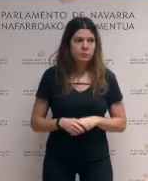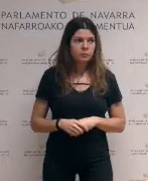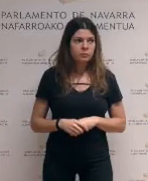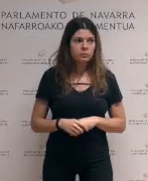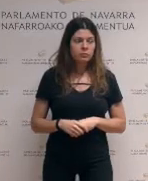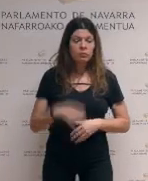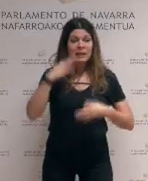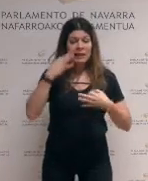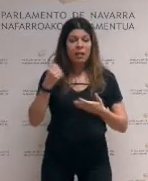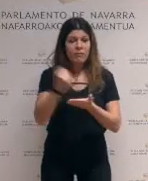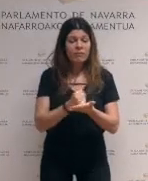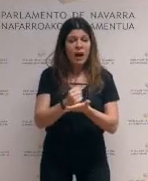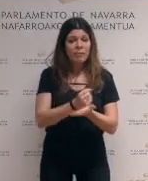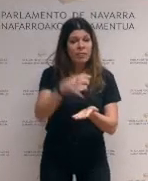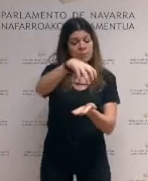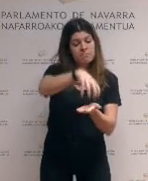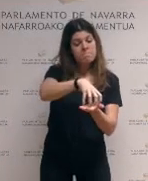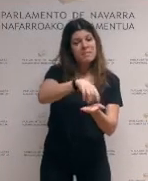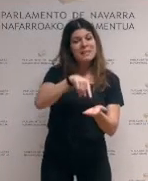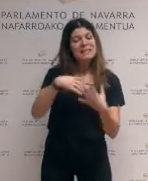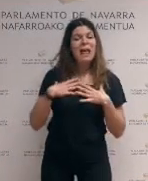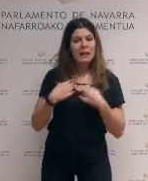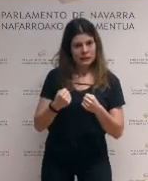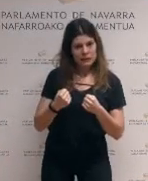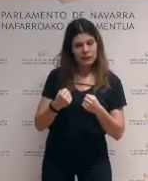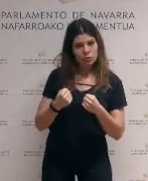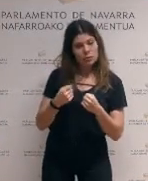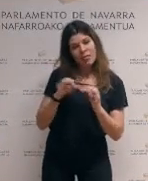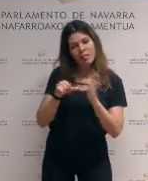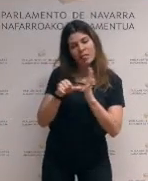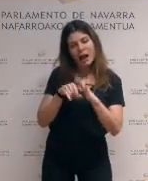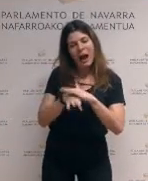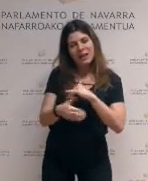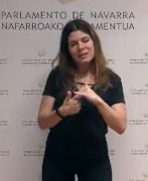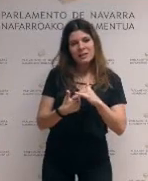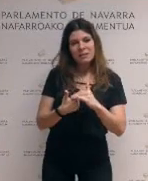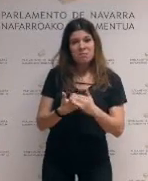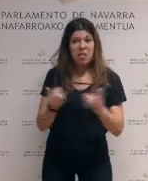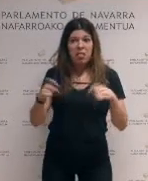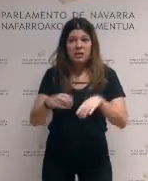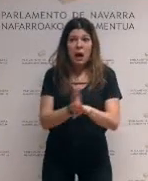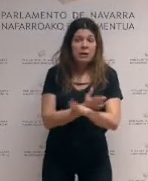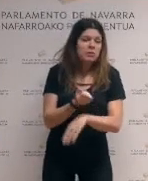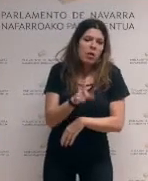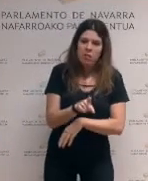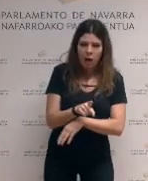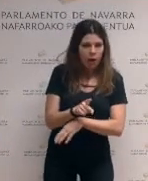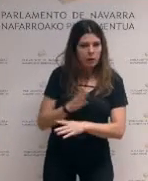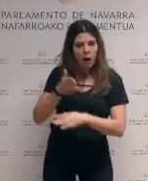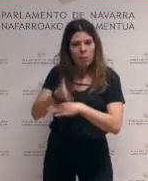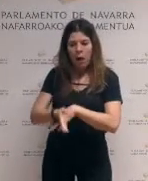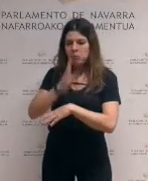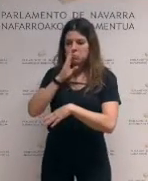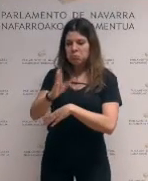realidad es que las farmacias son establecimientos sanitarios cercanos y accesibles. No hace falta tener una cita previa para ir a una farmacia y están muy